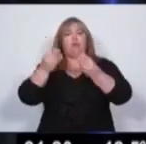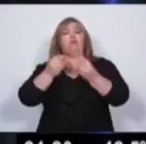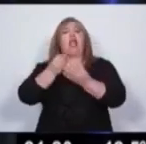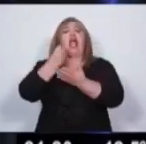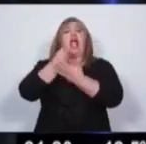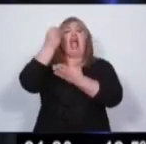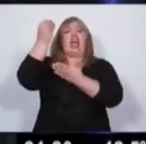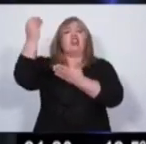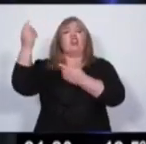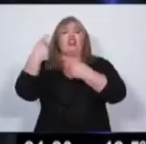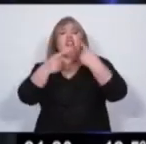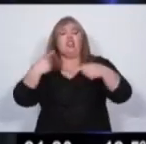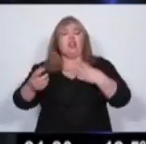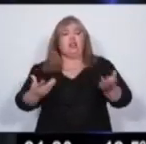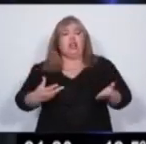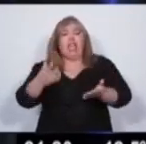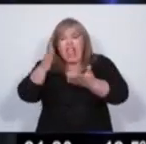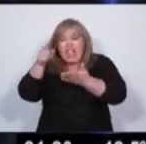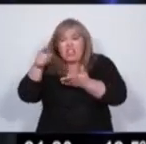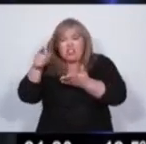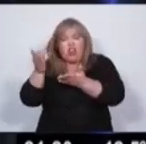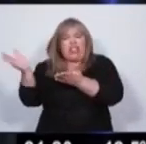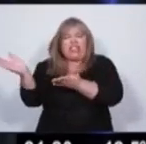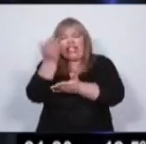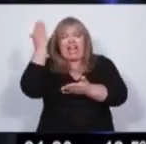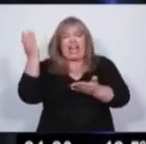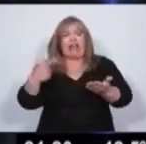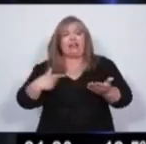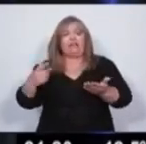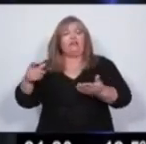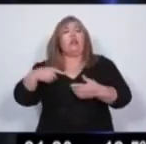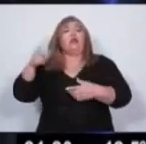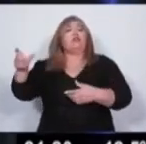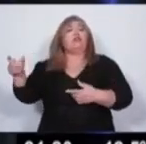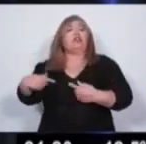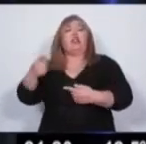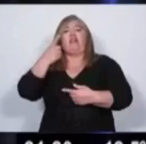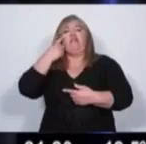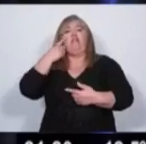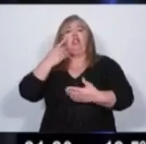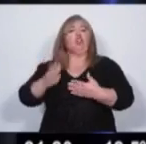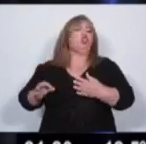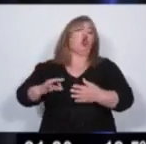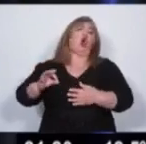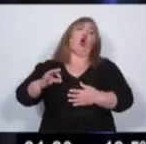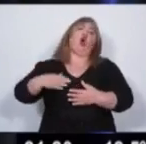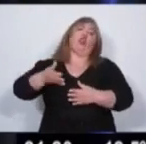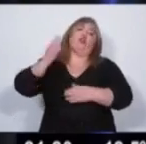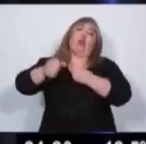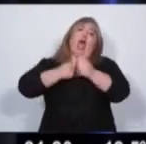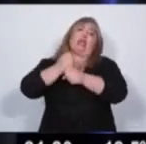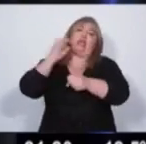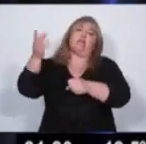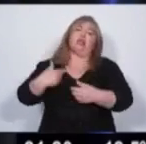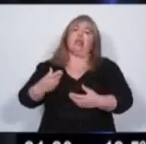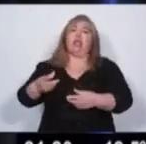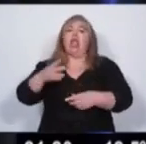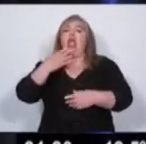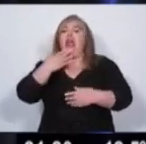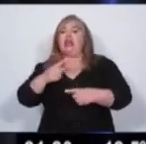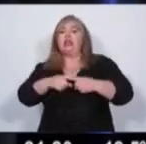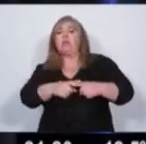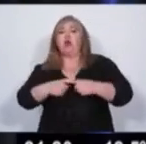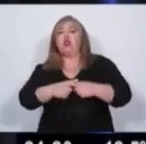que cerrar nunca va a haber una educación con gente que lo único que quiere es vivir de la política lo único que le interesa es hacer sus negocios